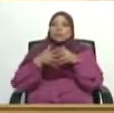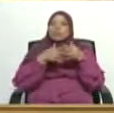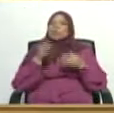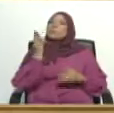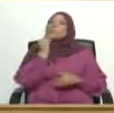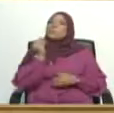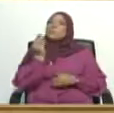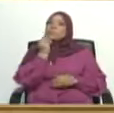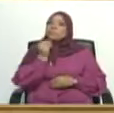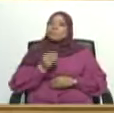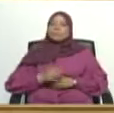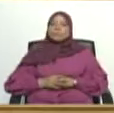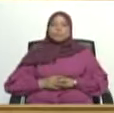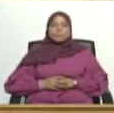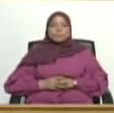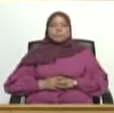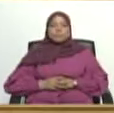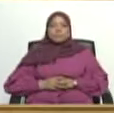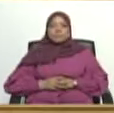salvaje.